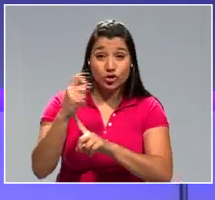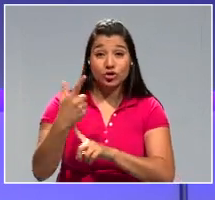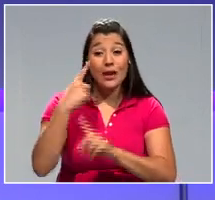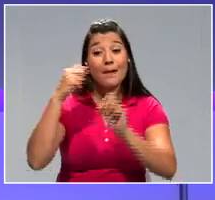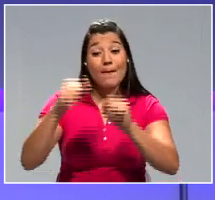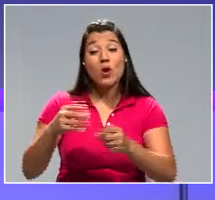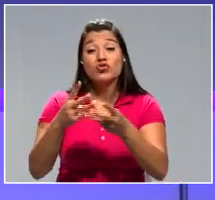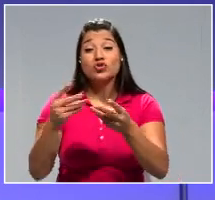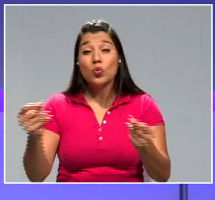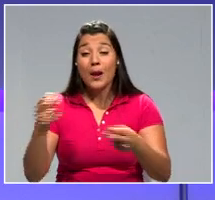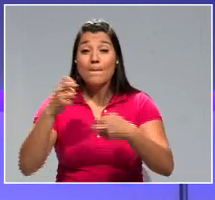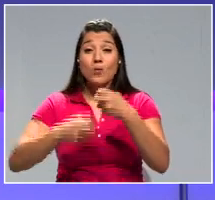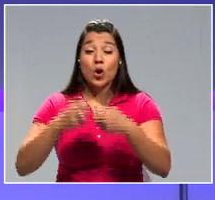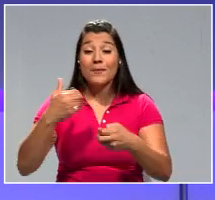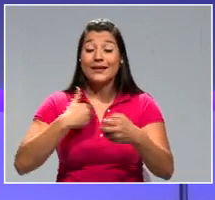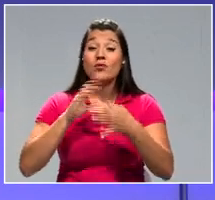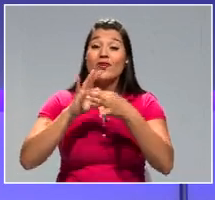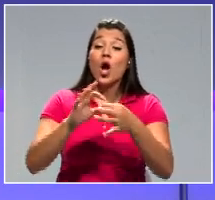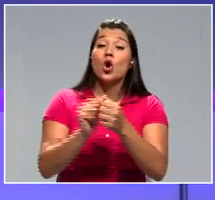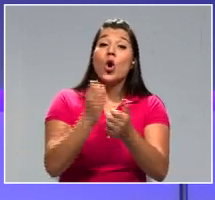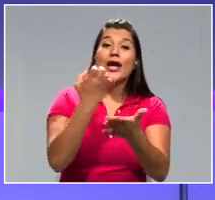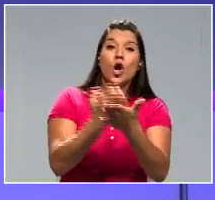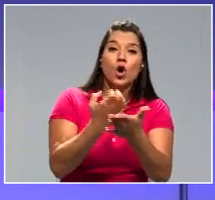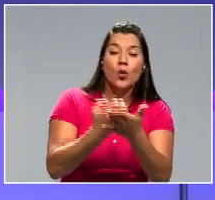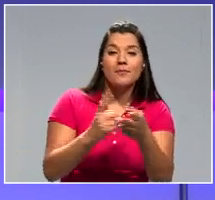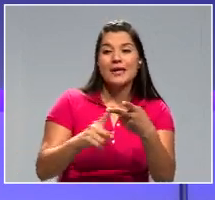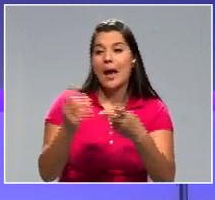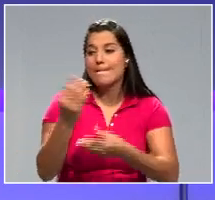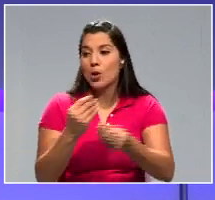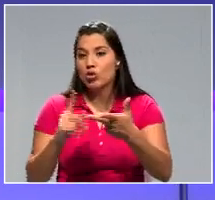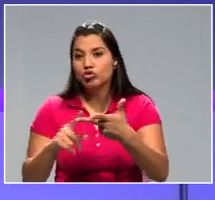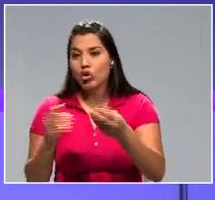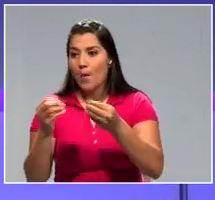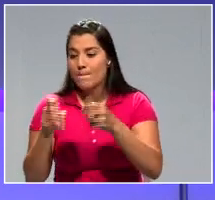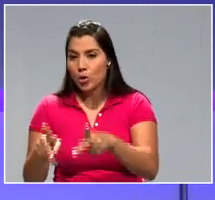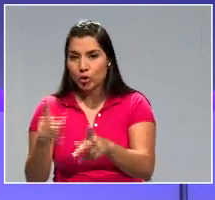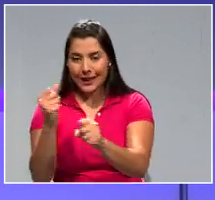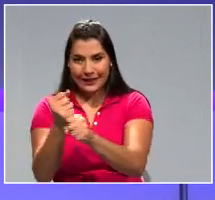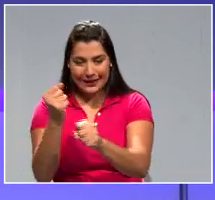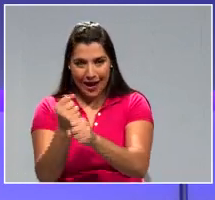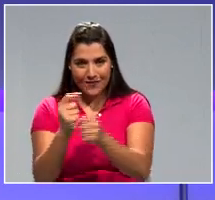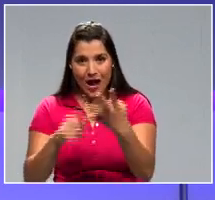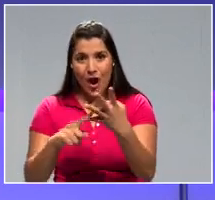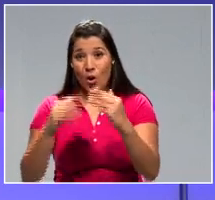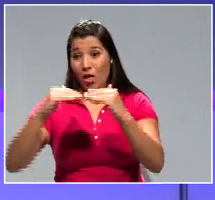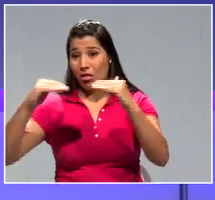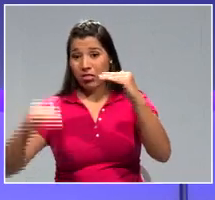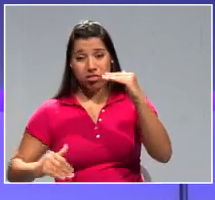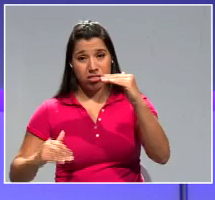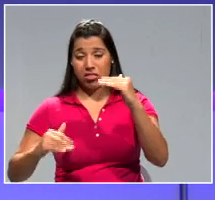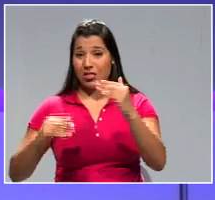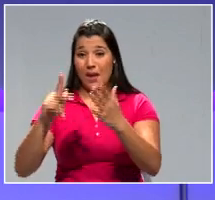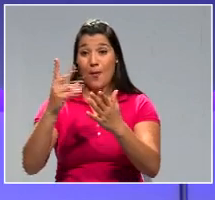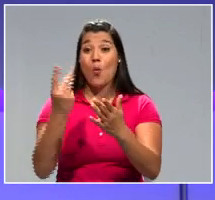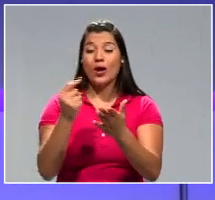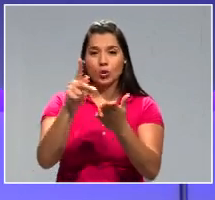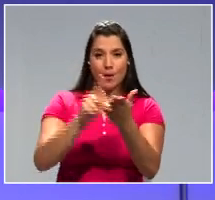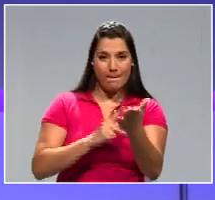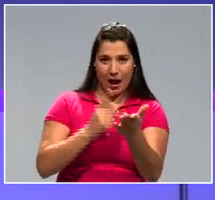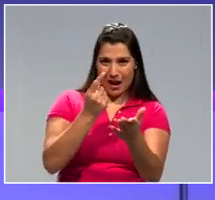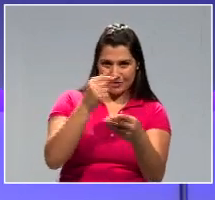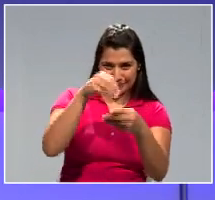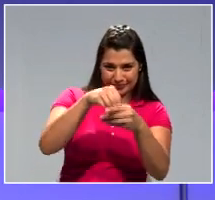materia económica, en materia productiva, en la falta de generación de empleos, en la desigualdad del ingreso, donde tenemos